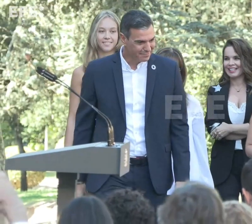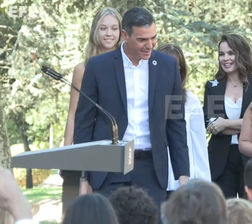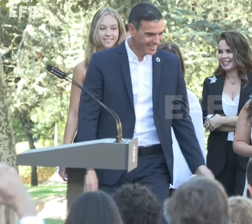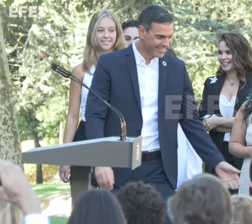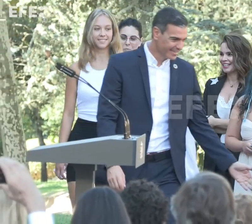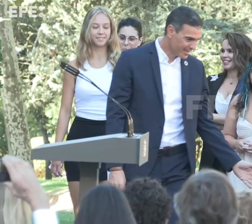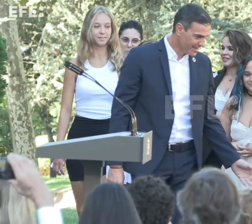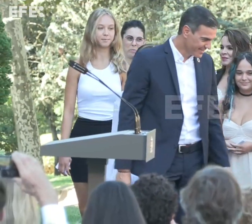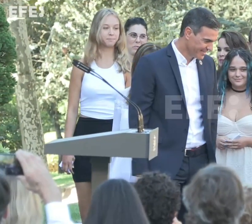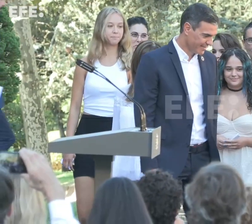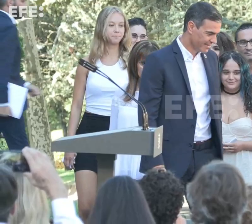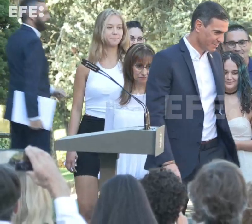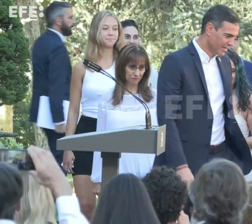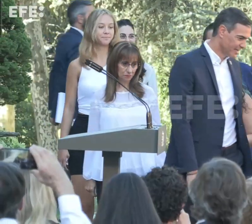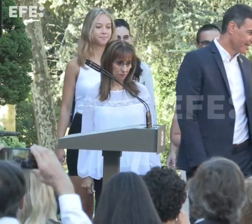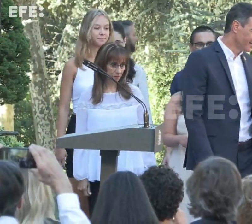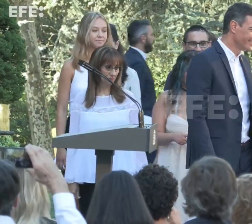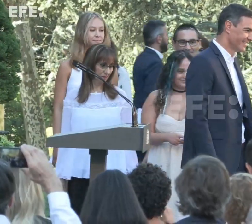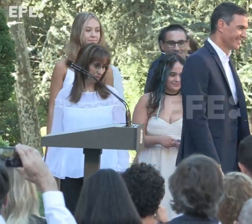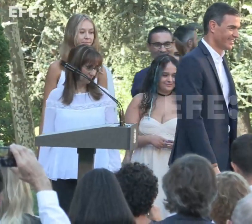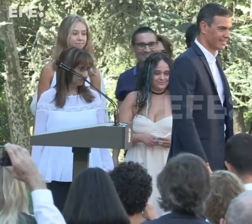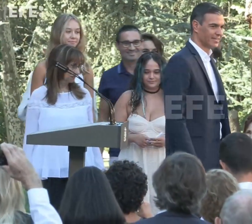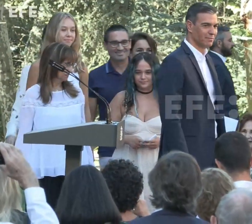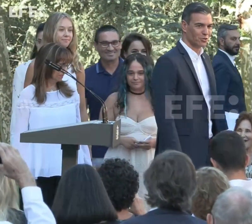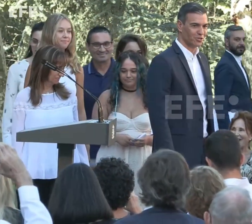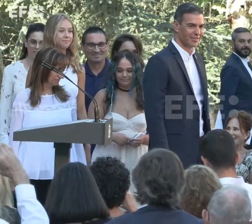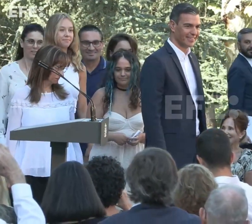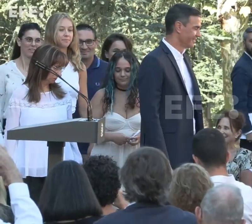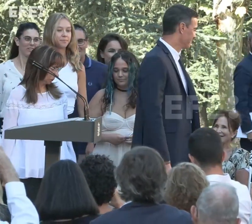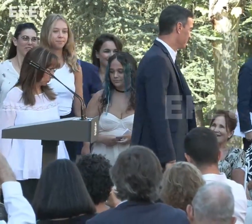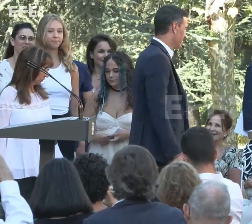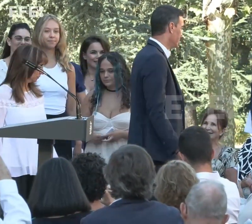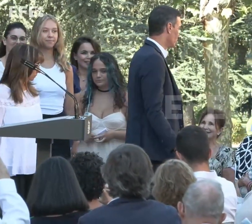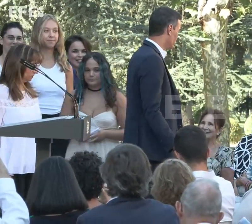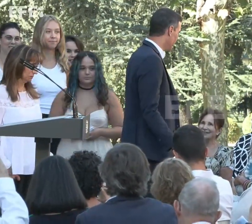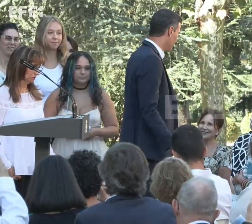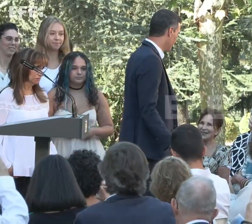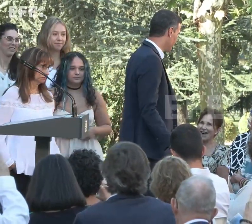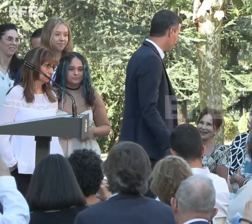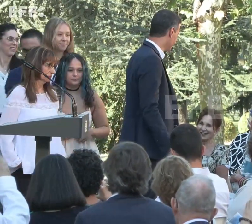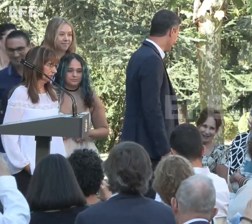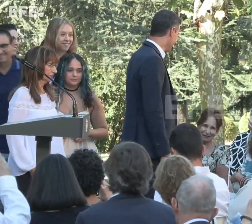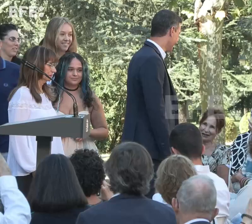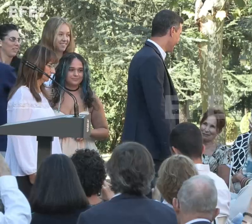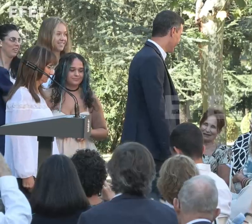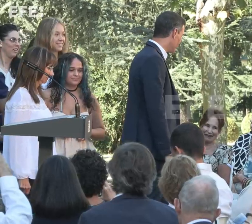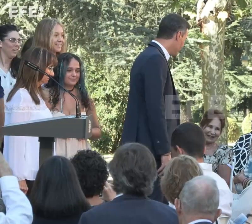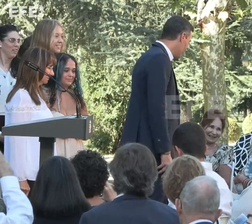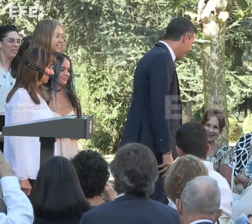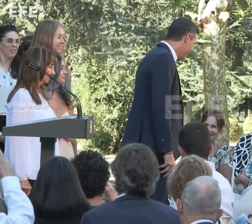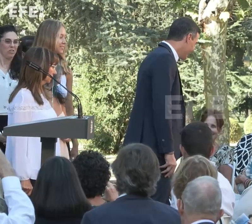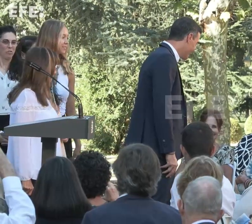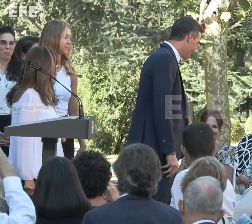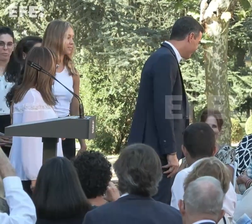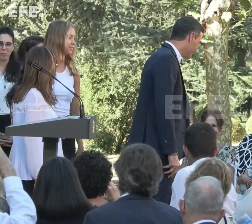pedro sánchez inaugura un curso político con ciudadanos medio centenar de personas invitados a la moncloa han tenido oportunidad de escuchar